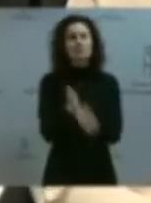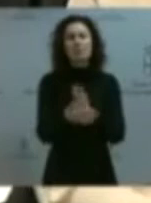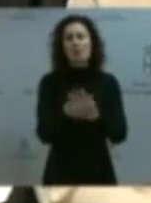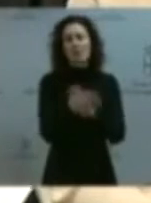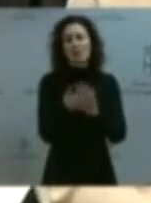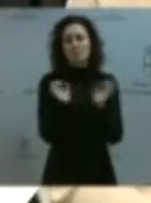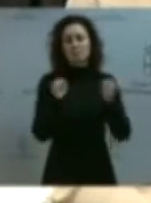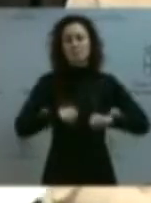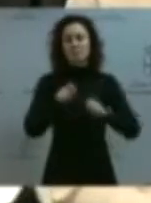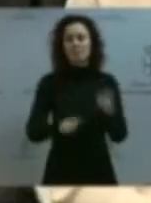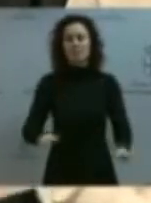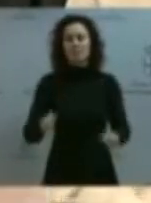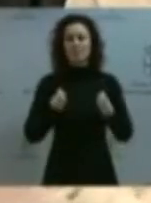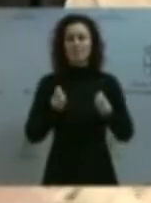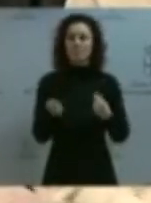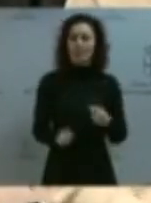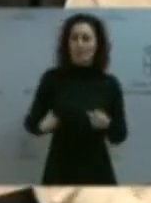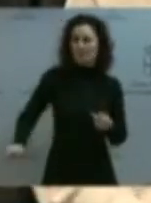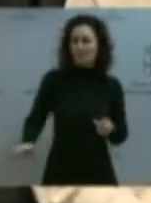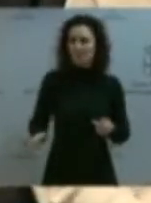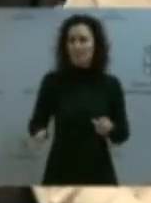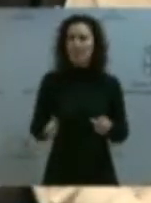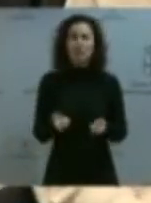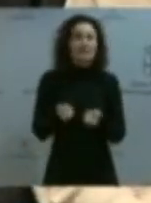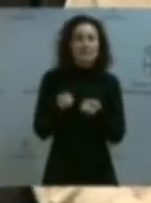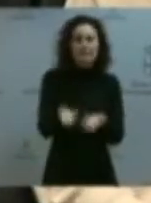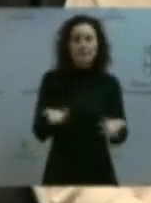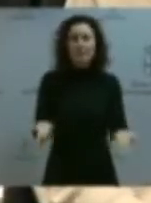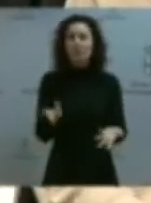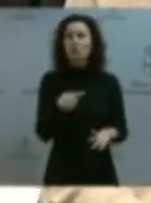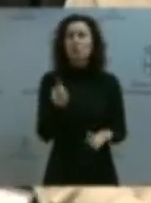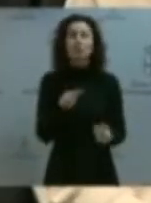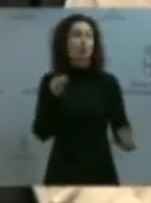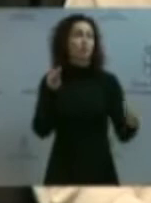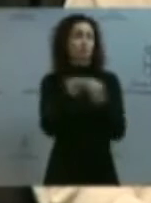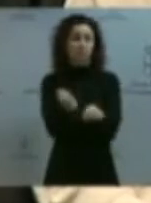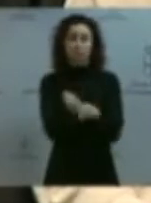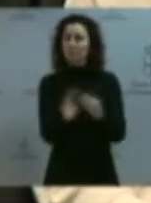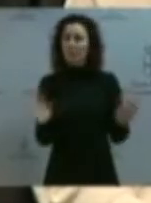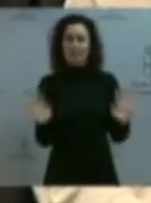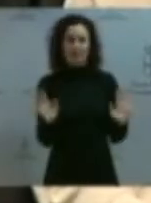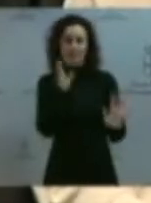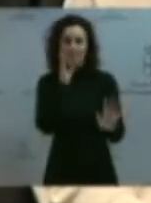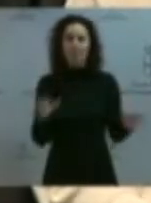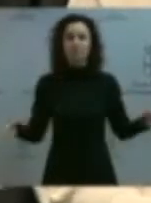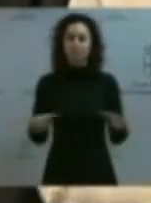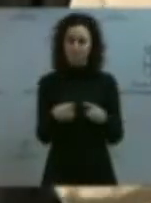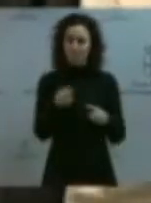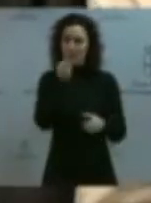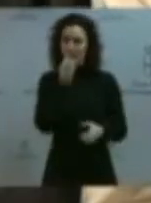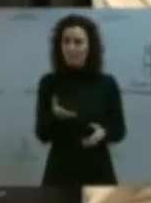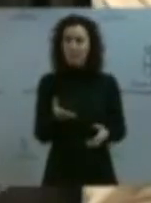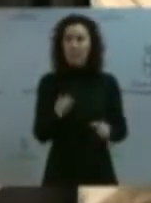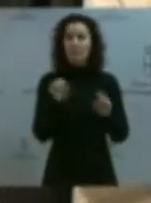No vamos a realizar acciones en contra de las decisiones tomadas de manera conjunta. La mayor afluencia en estos puntos, en estas fechas, son